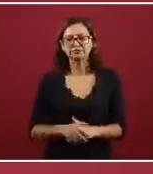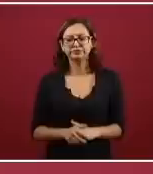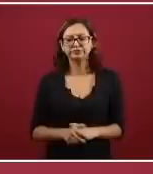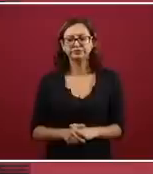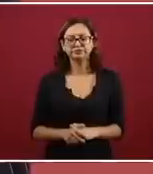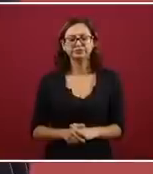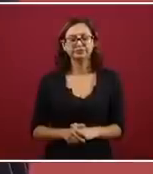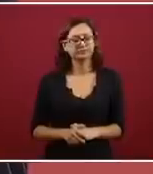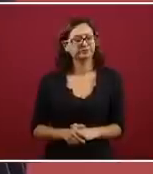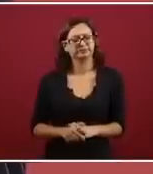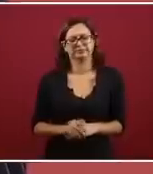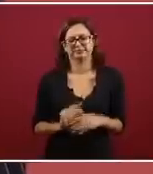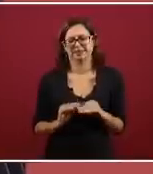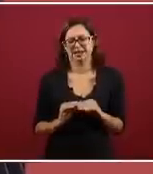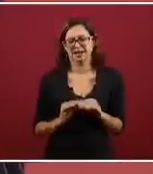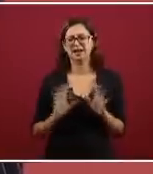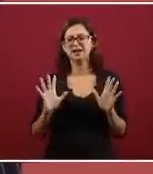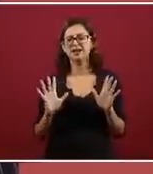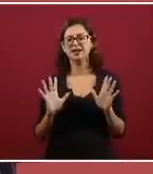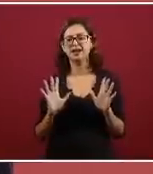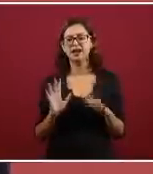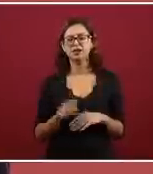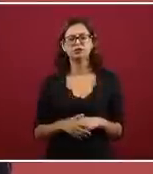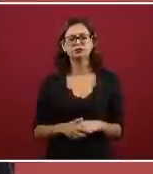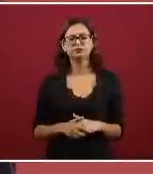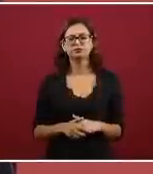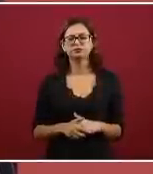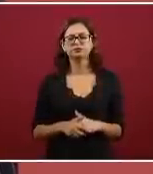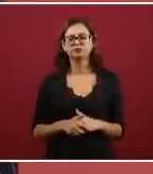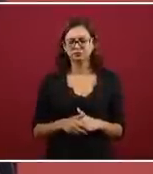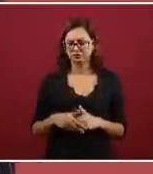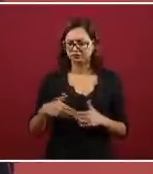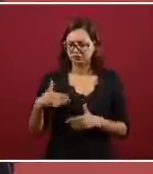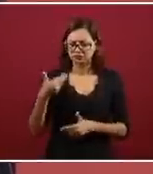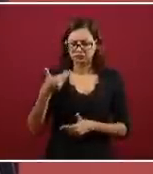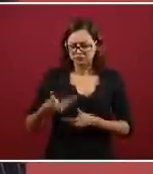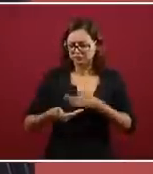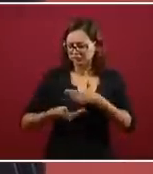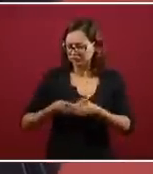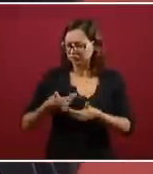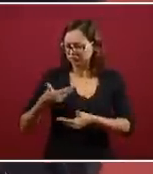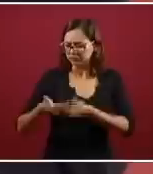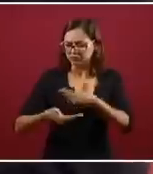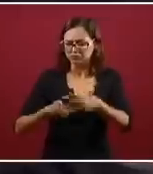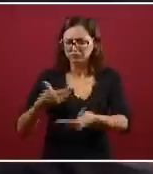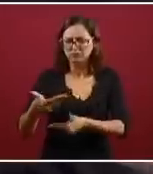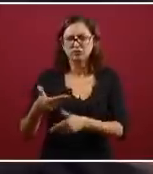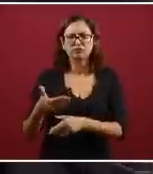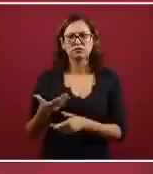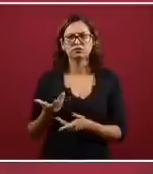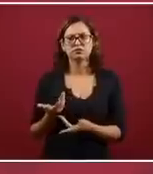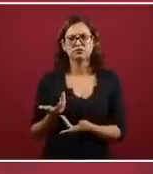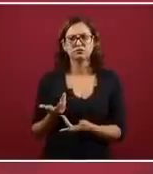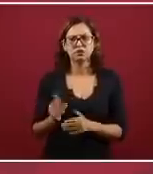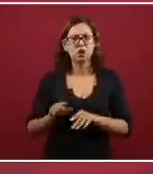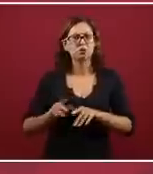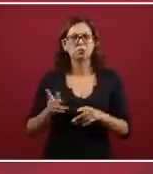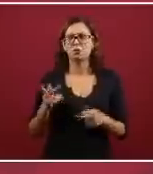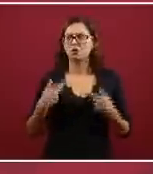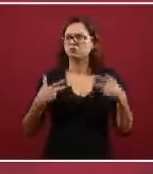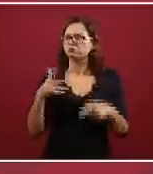Y desde luego, lo que se ha logrado en materia de avance